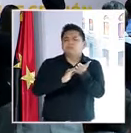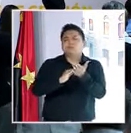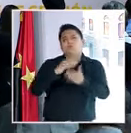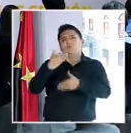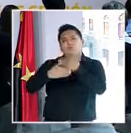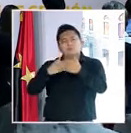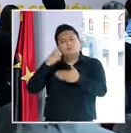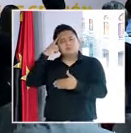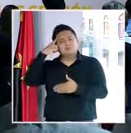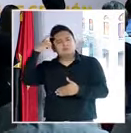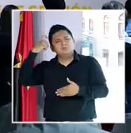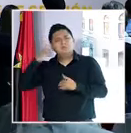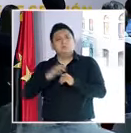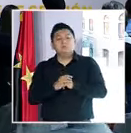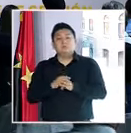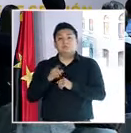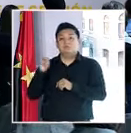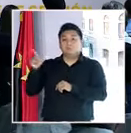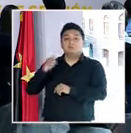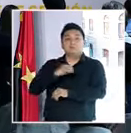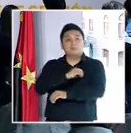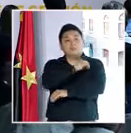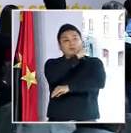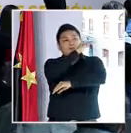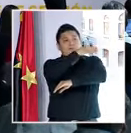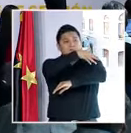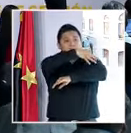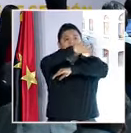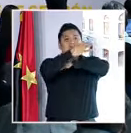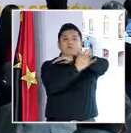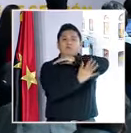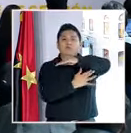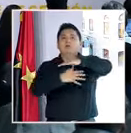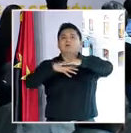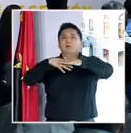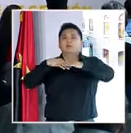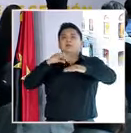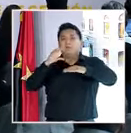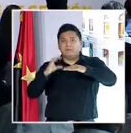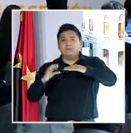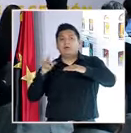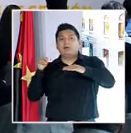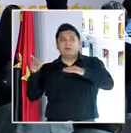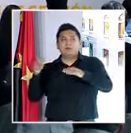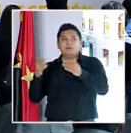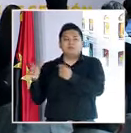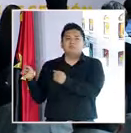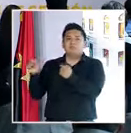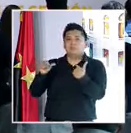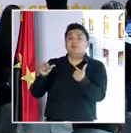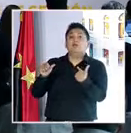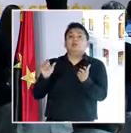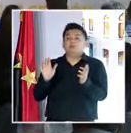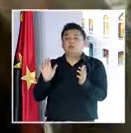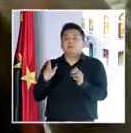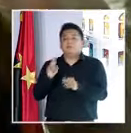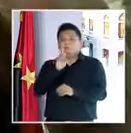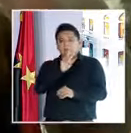sueño de la región del Catatumbo con la transversal, que hoy tiene una asignación de más de